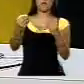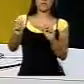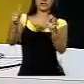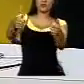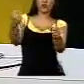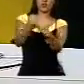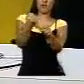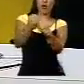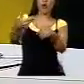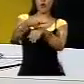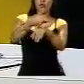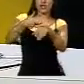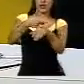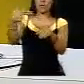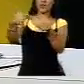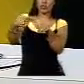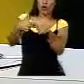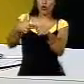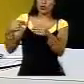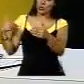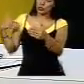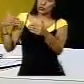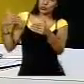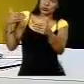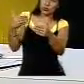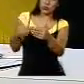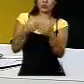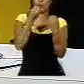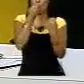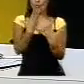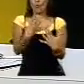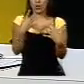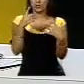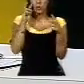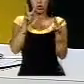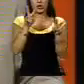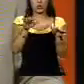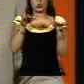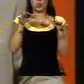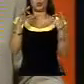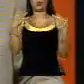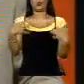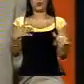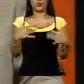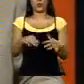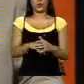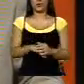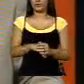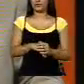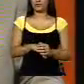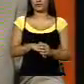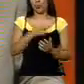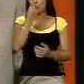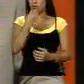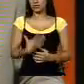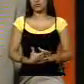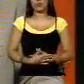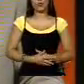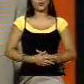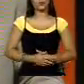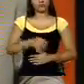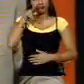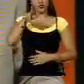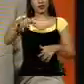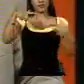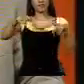Un día como hoy, hace 200 años, ocurrió algo importante, como todo lo que ocurría